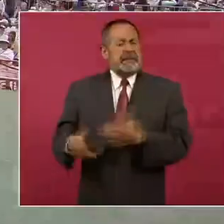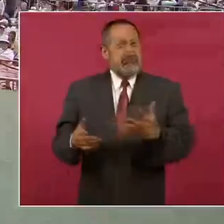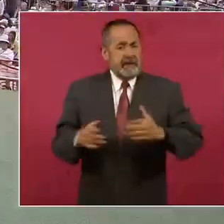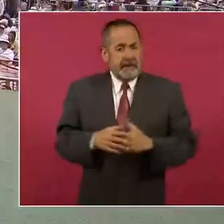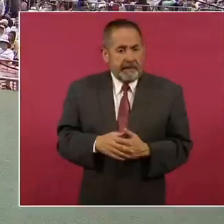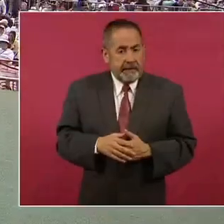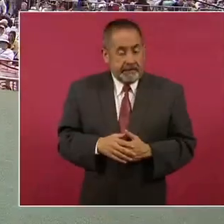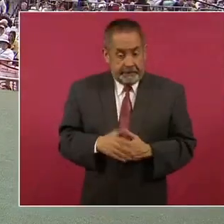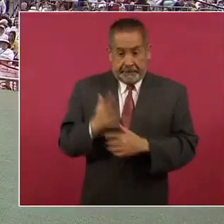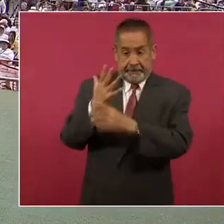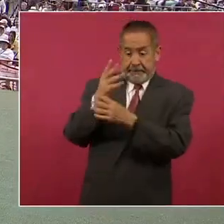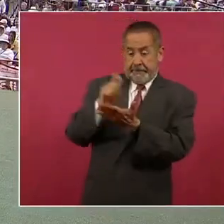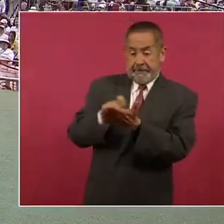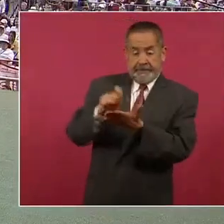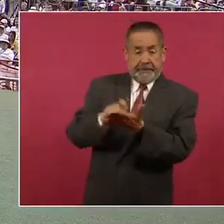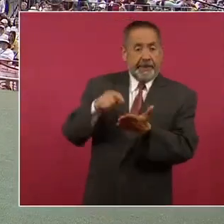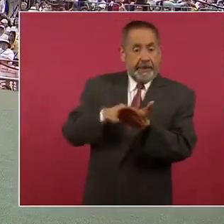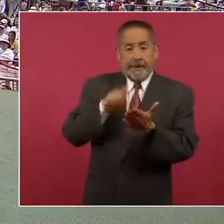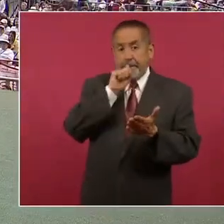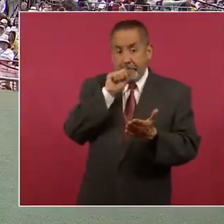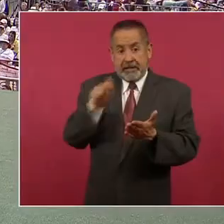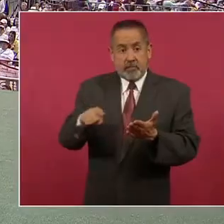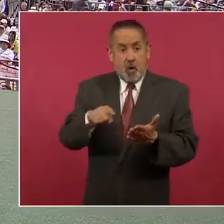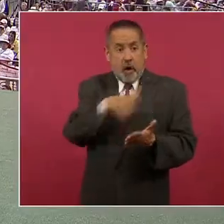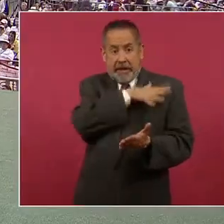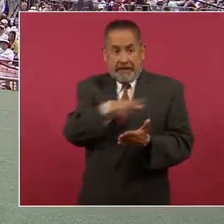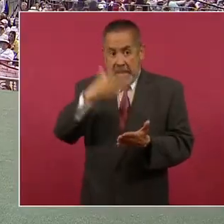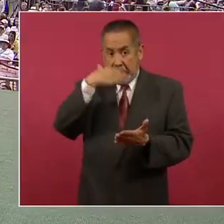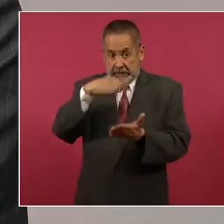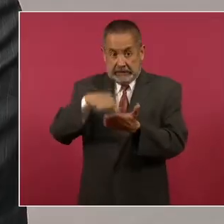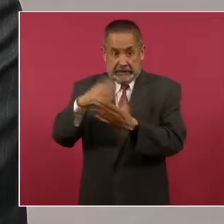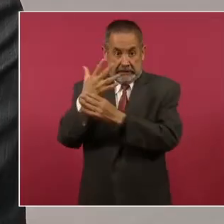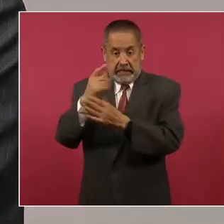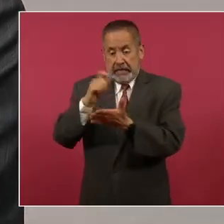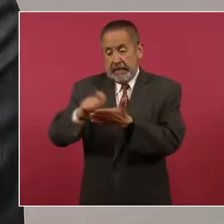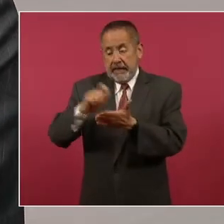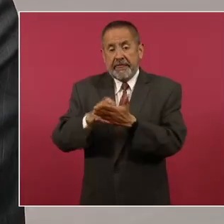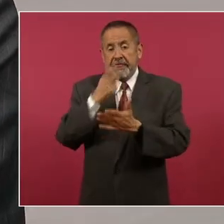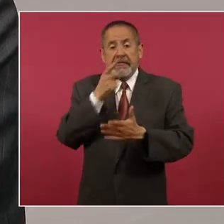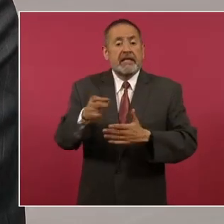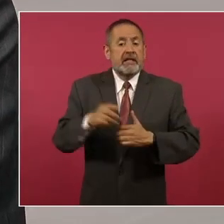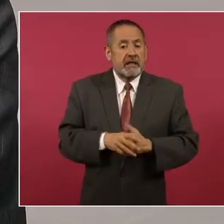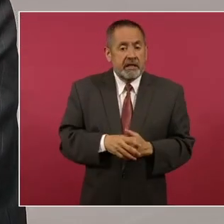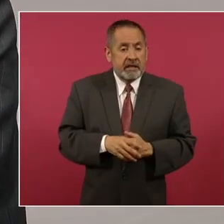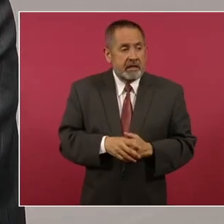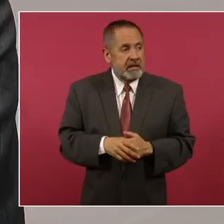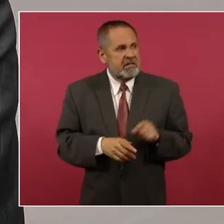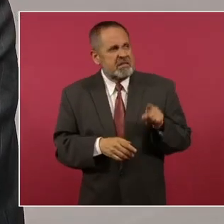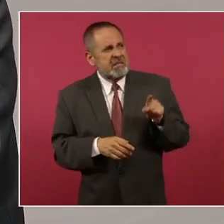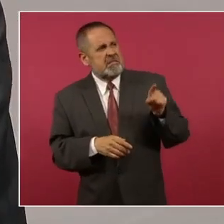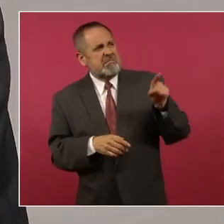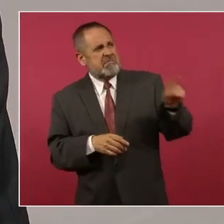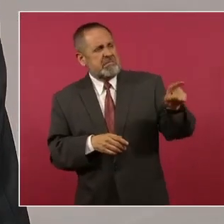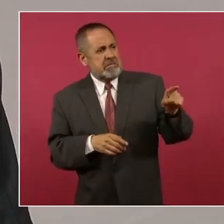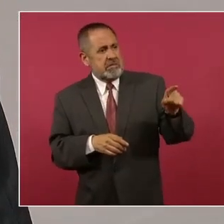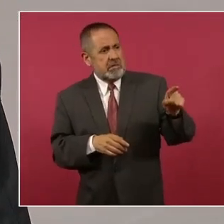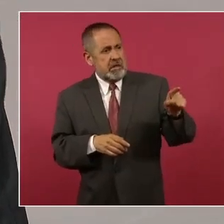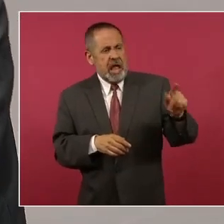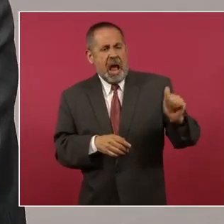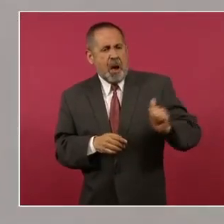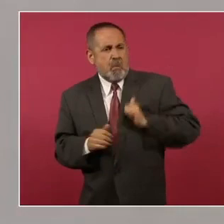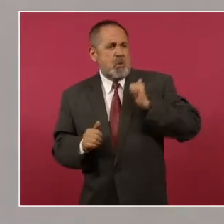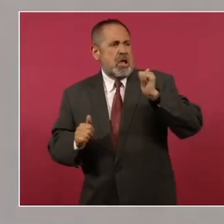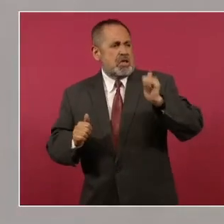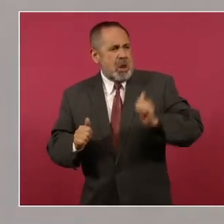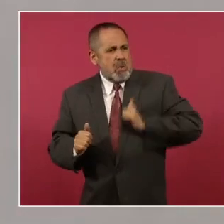lo escribe el mismo general, el capital imperialista ha venido